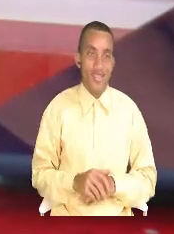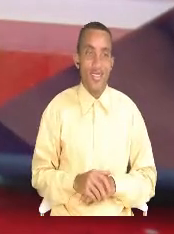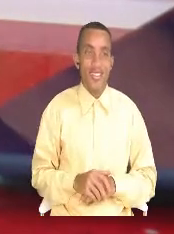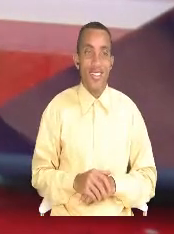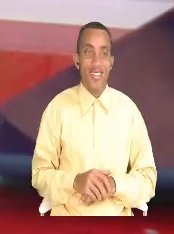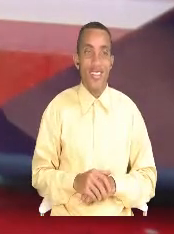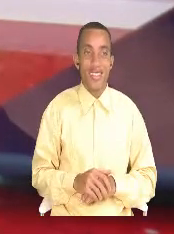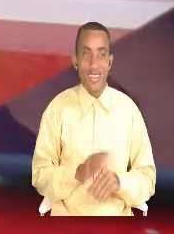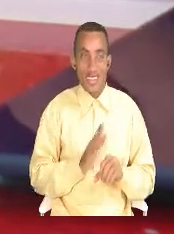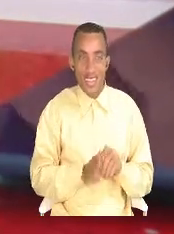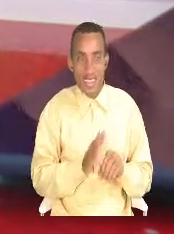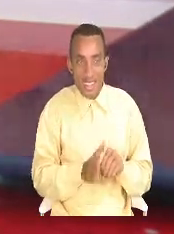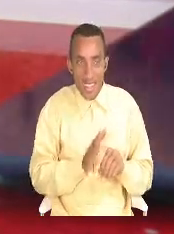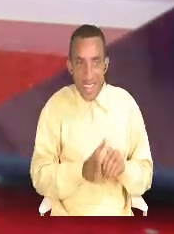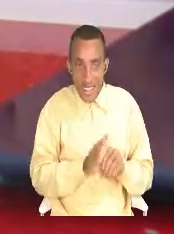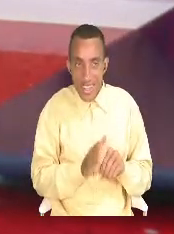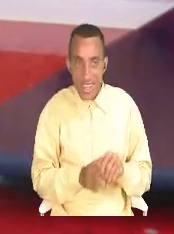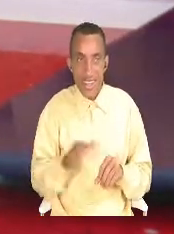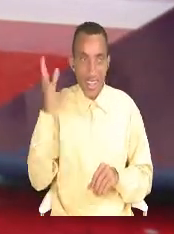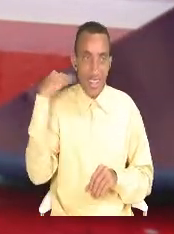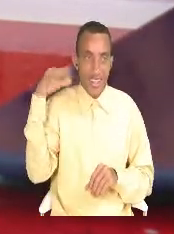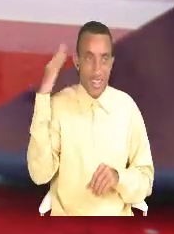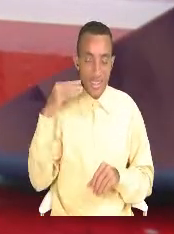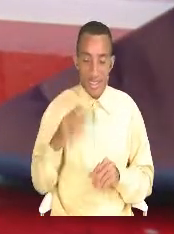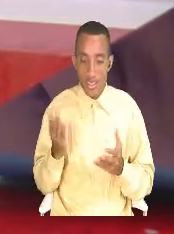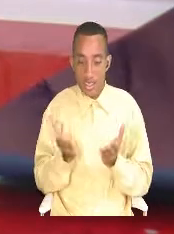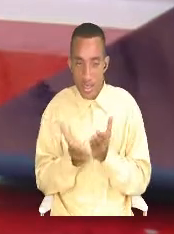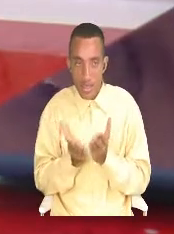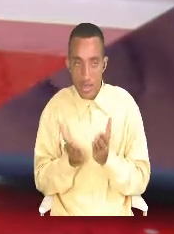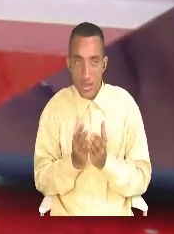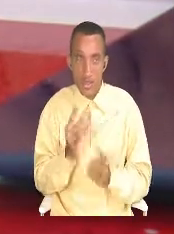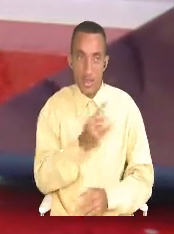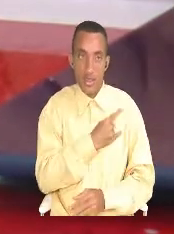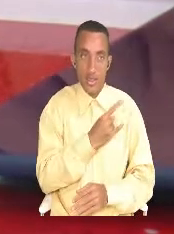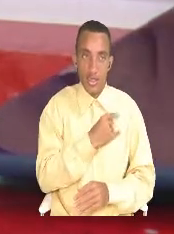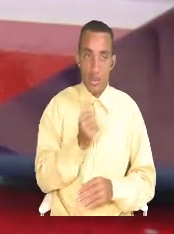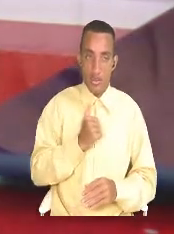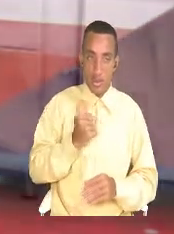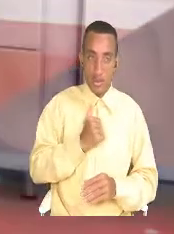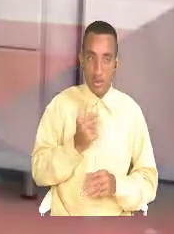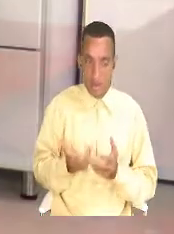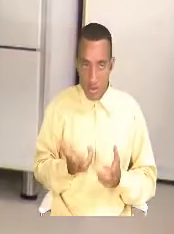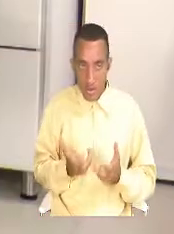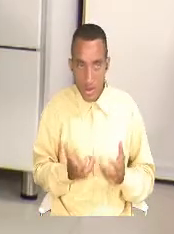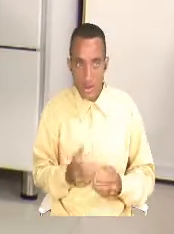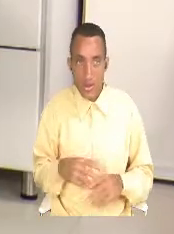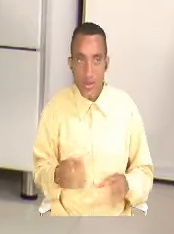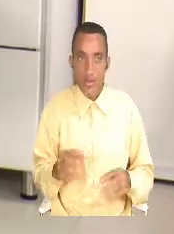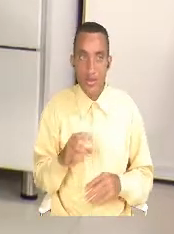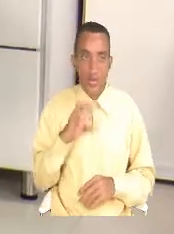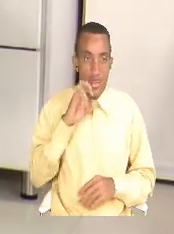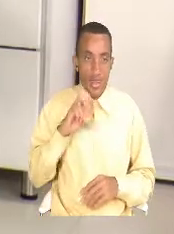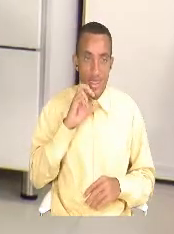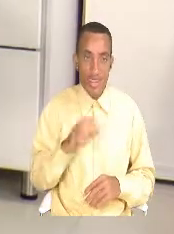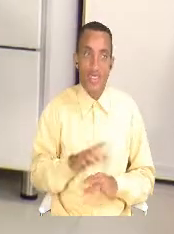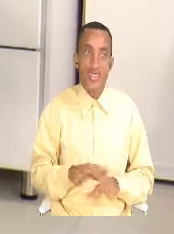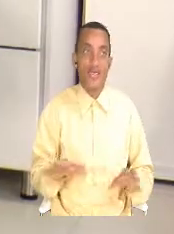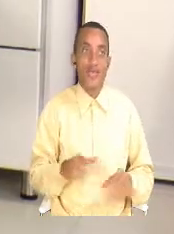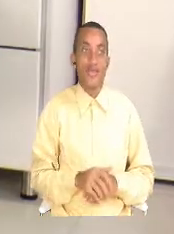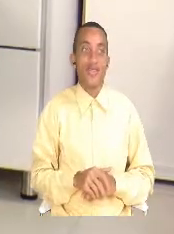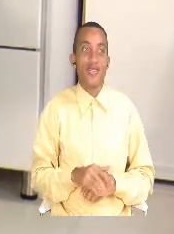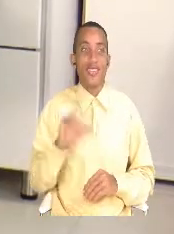Tanto. Cuando nos tocaba estudiar así en la universidad, era uno. Algo de la ropa, comer sin carne.